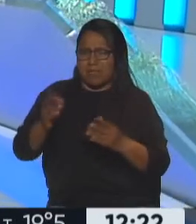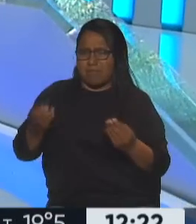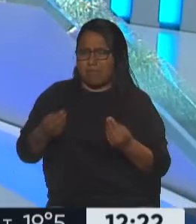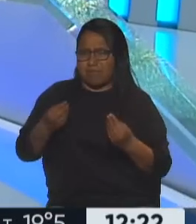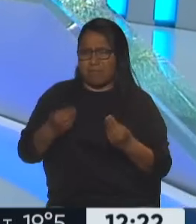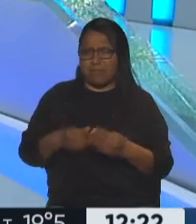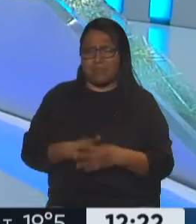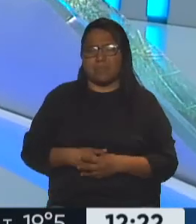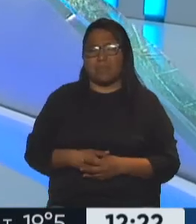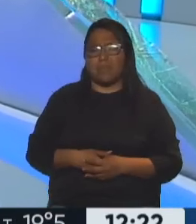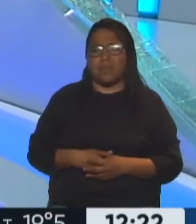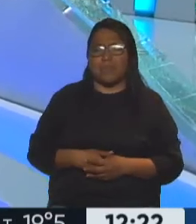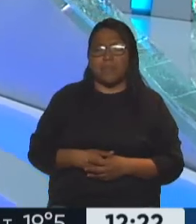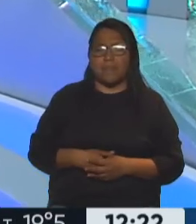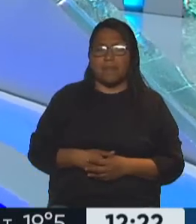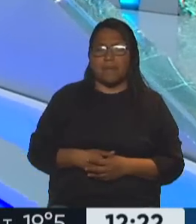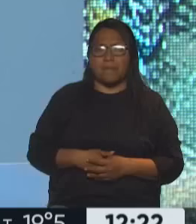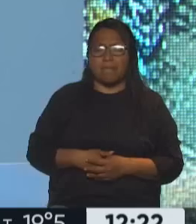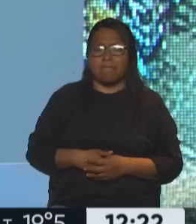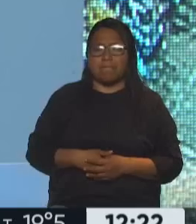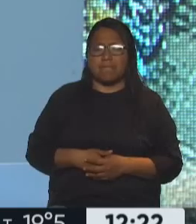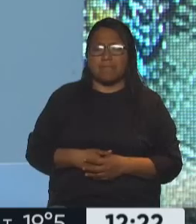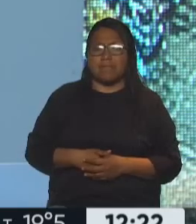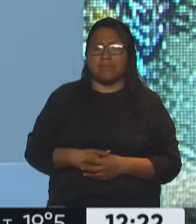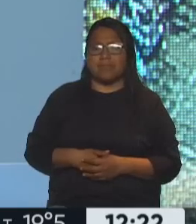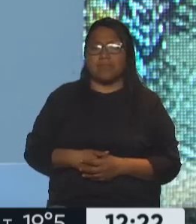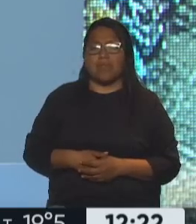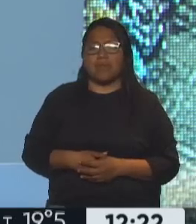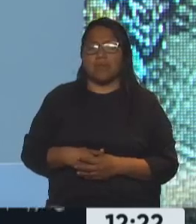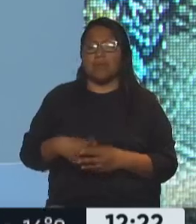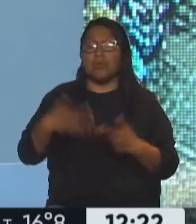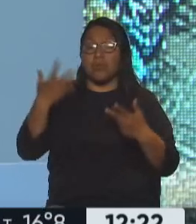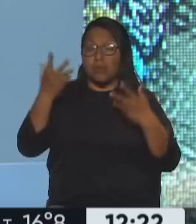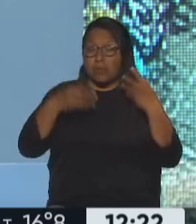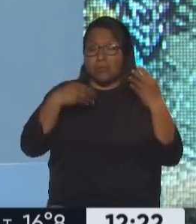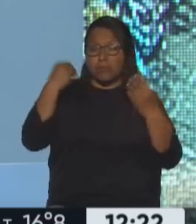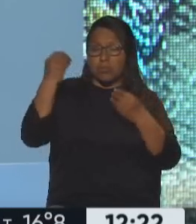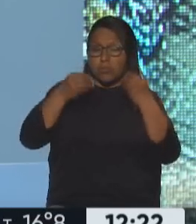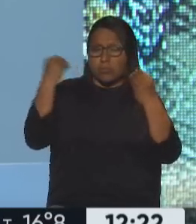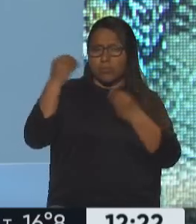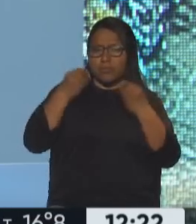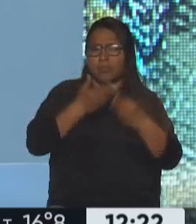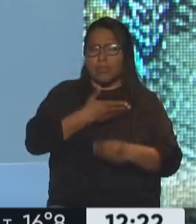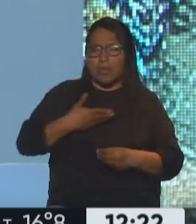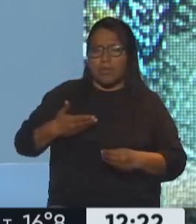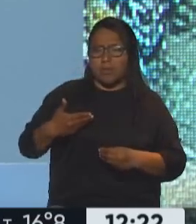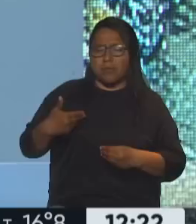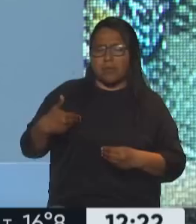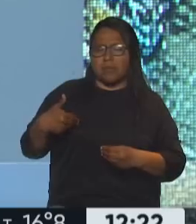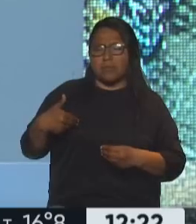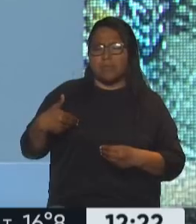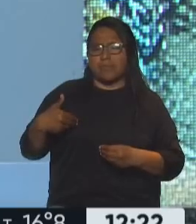tema del financiamiento también, que tiene que ver con que están muy preocupados en el gobierno por tratar de bajar